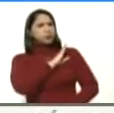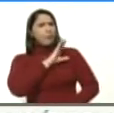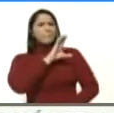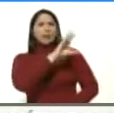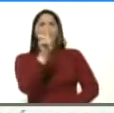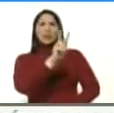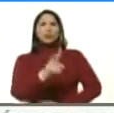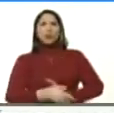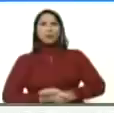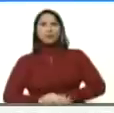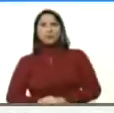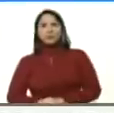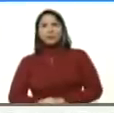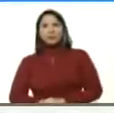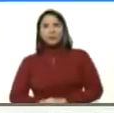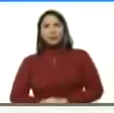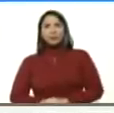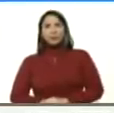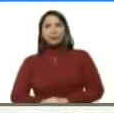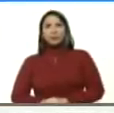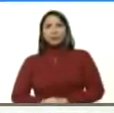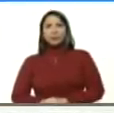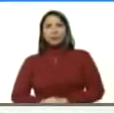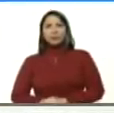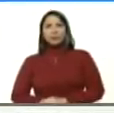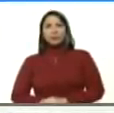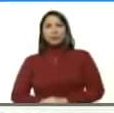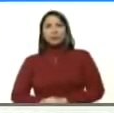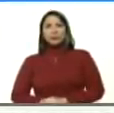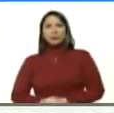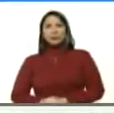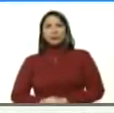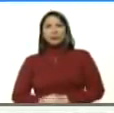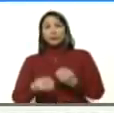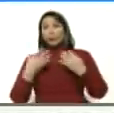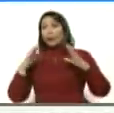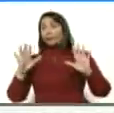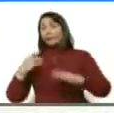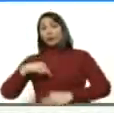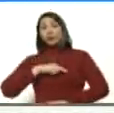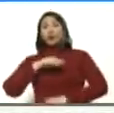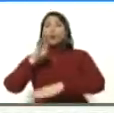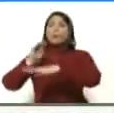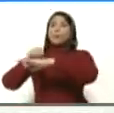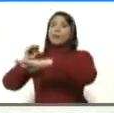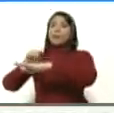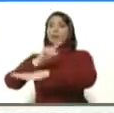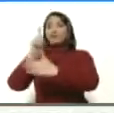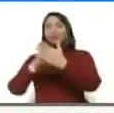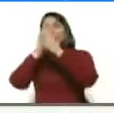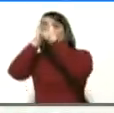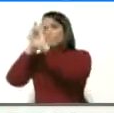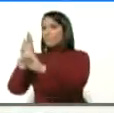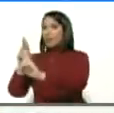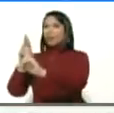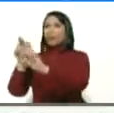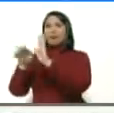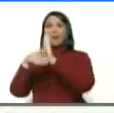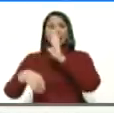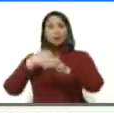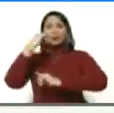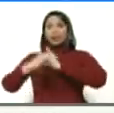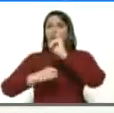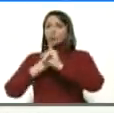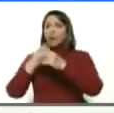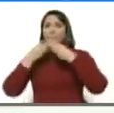República Bolivariana de Venezuela. Bueno, nosotros pedimos absoluto respeto al derecho